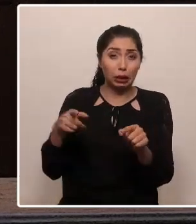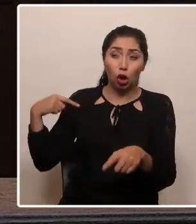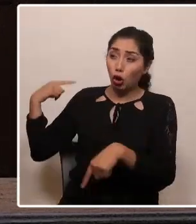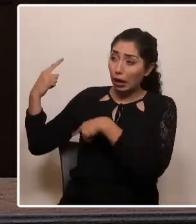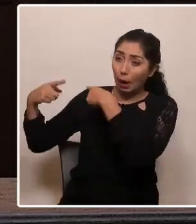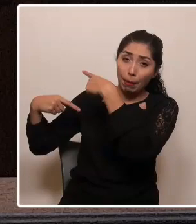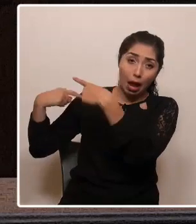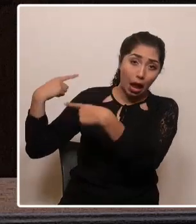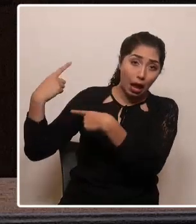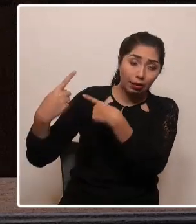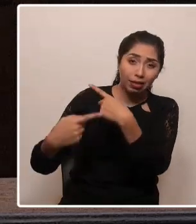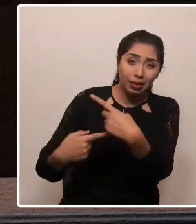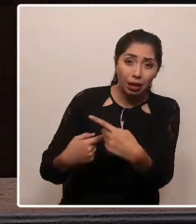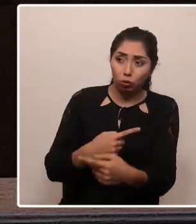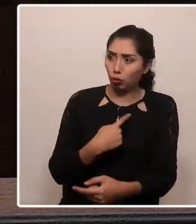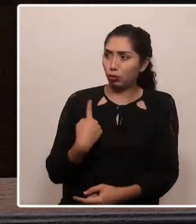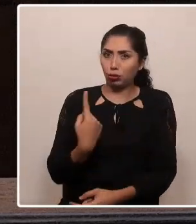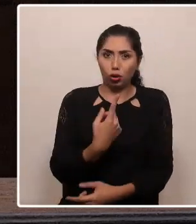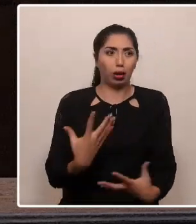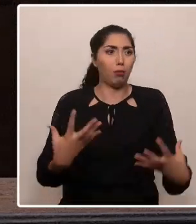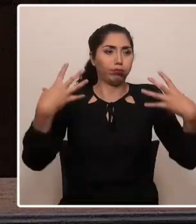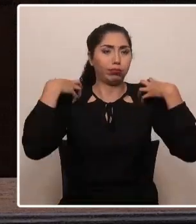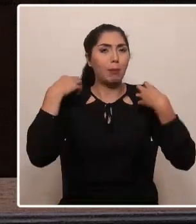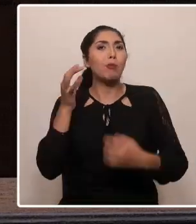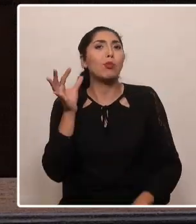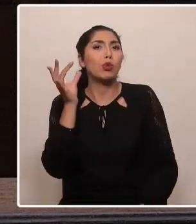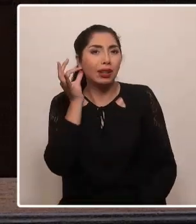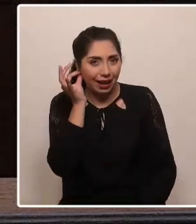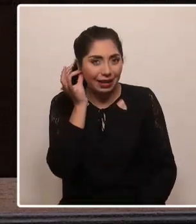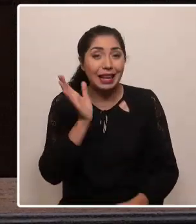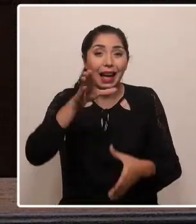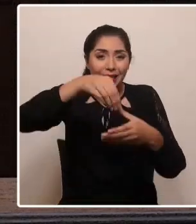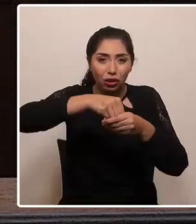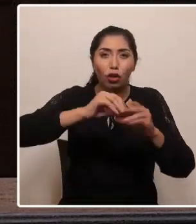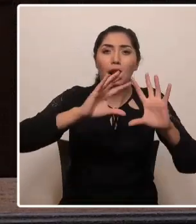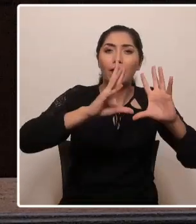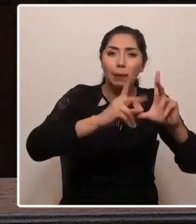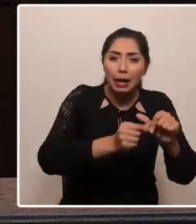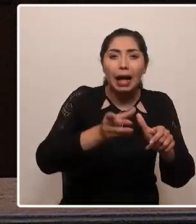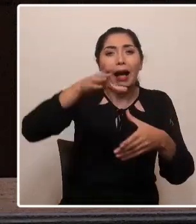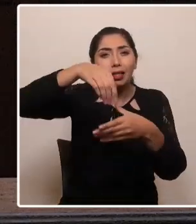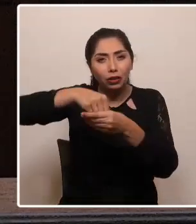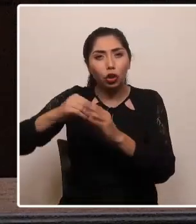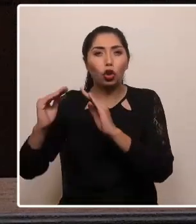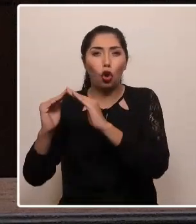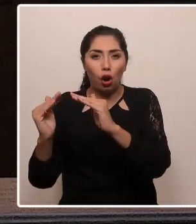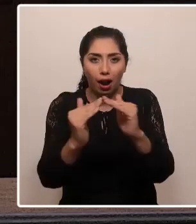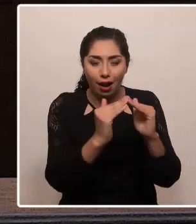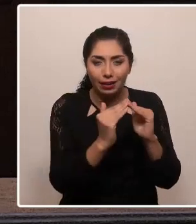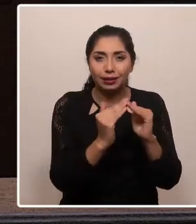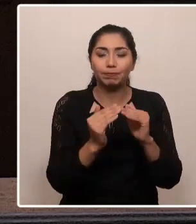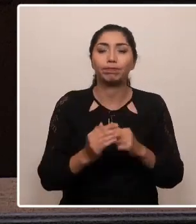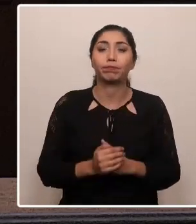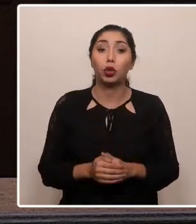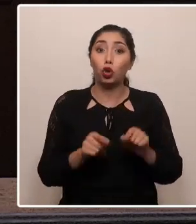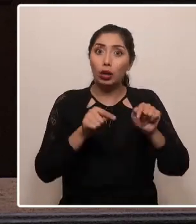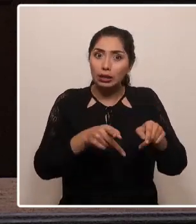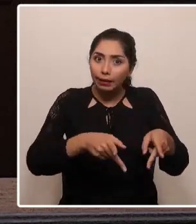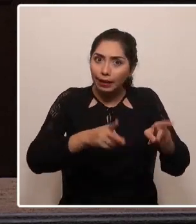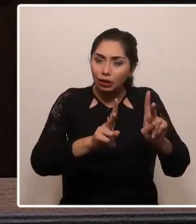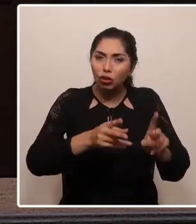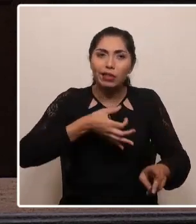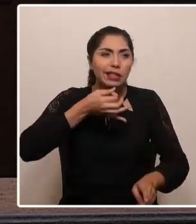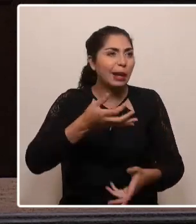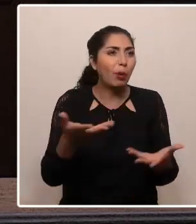invisible, hemos realizado las mujeres al interior de las familias y de los hogares. Con estos derechos estamos diciendo fuerte y claro que